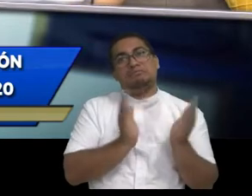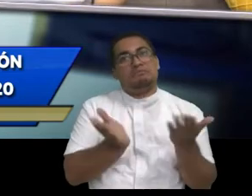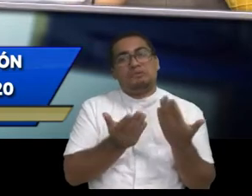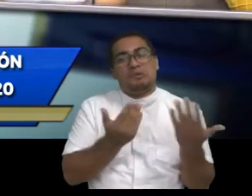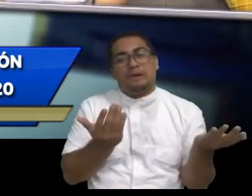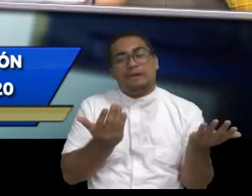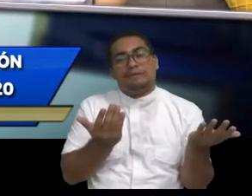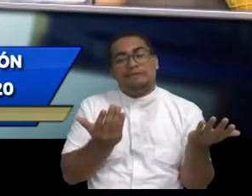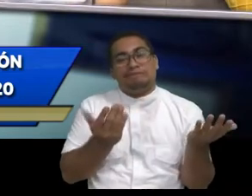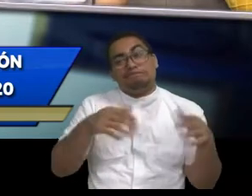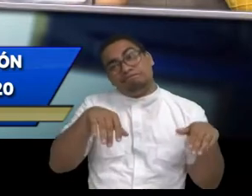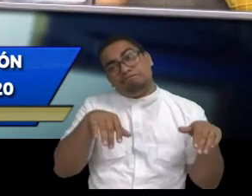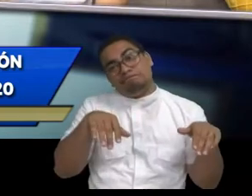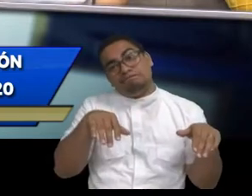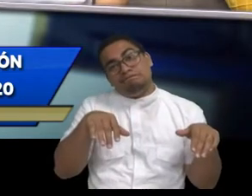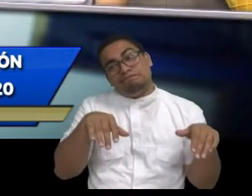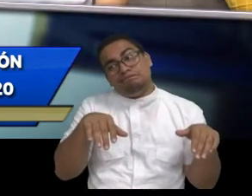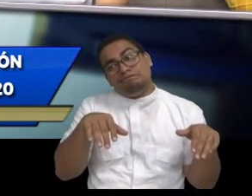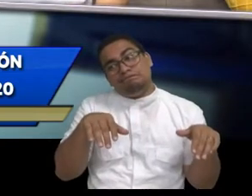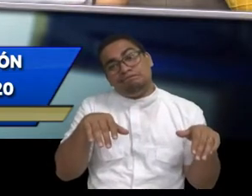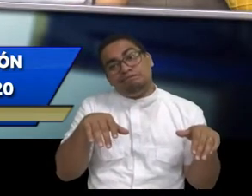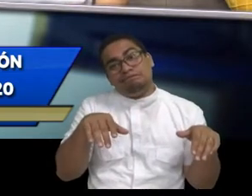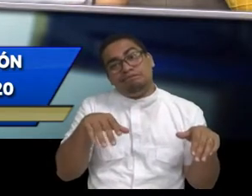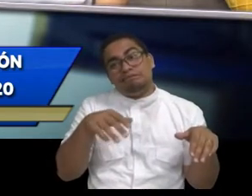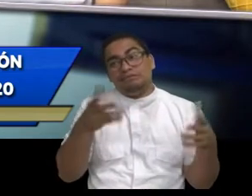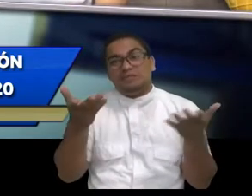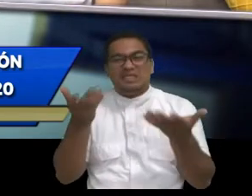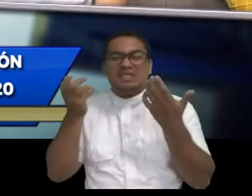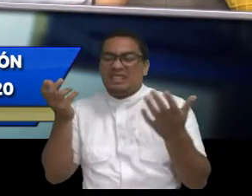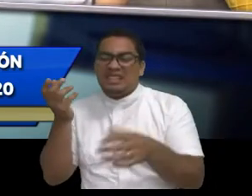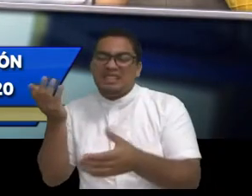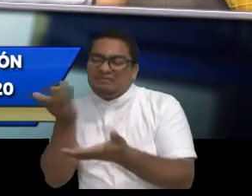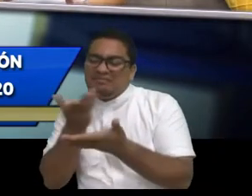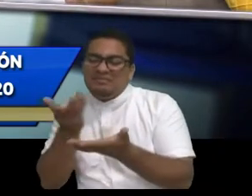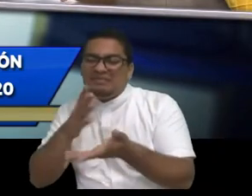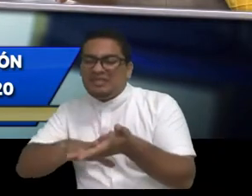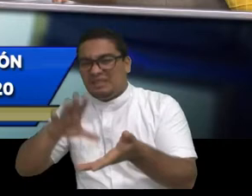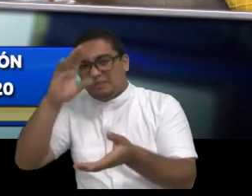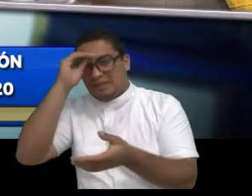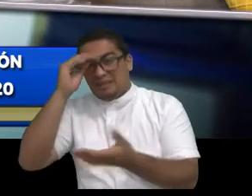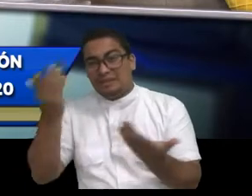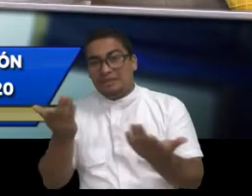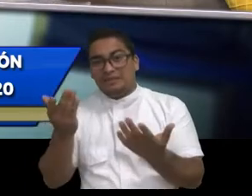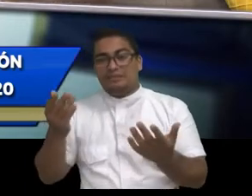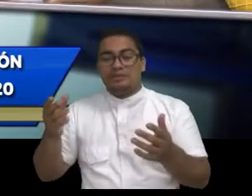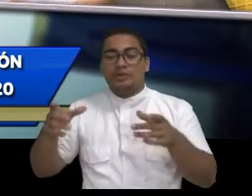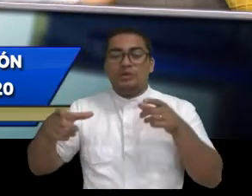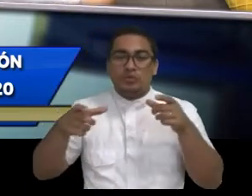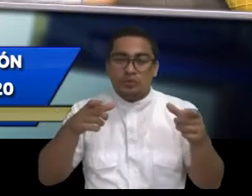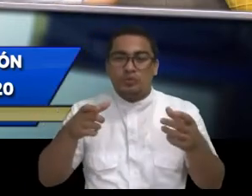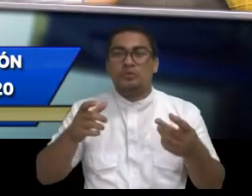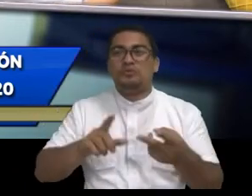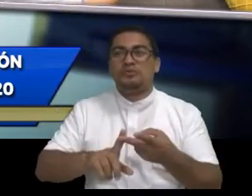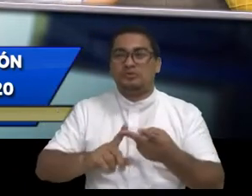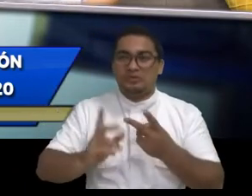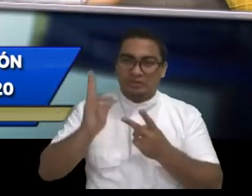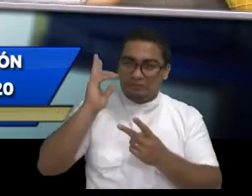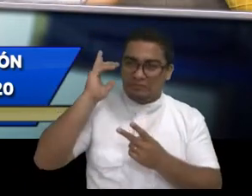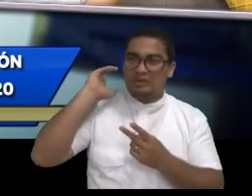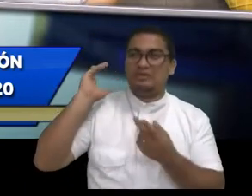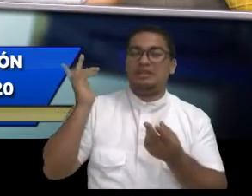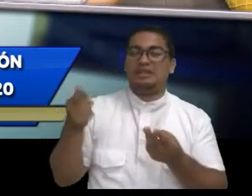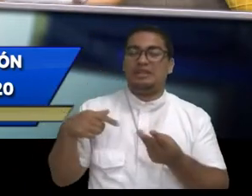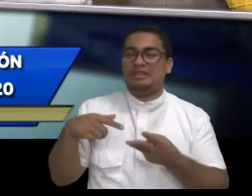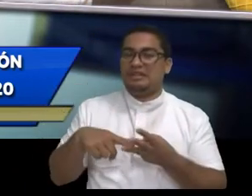para a meterte a un ámbito productivo elaboración entonces por eso hablamos nosotros del término habilitación laboral